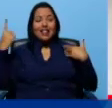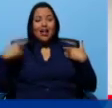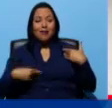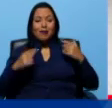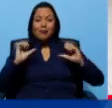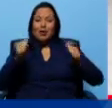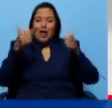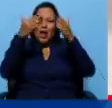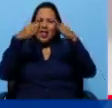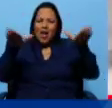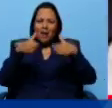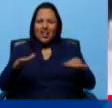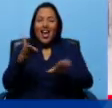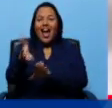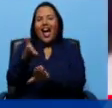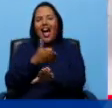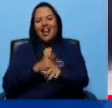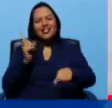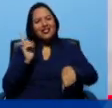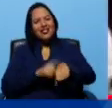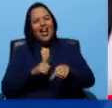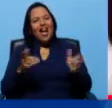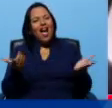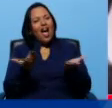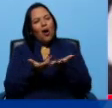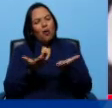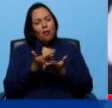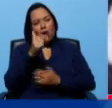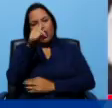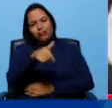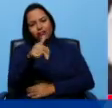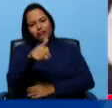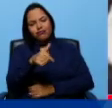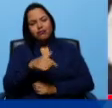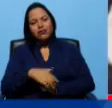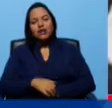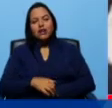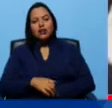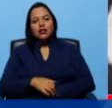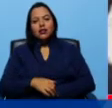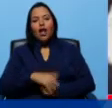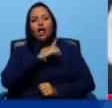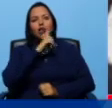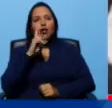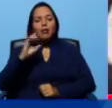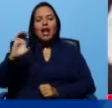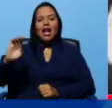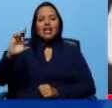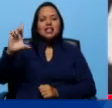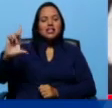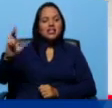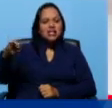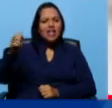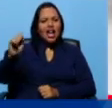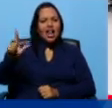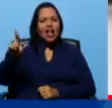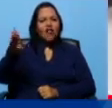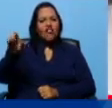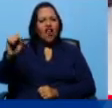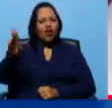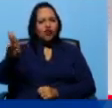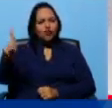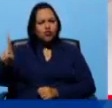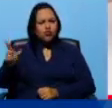Navidad también antes de tiempo. Pero esta unidad educativa Delgado Chalbó, hace 3 semanas teníamos